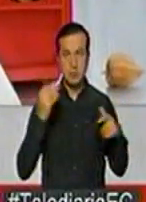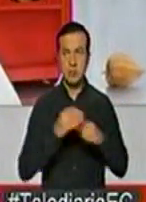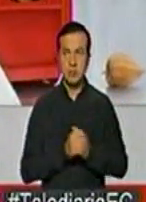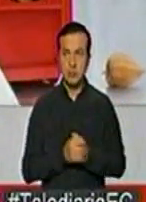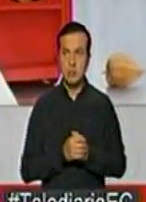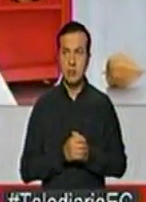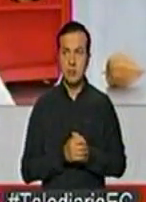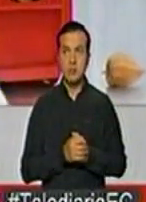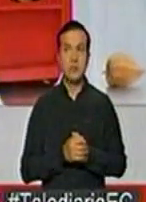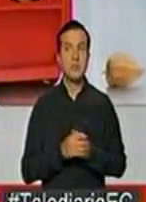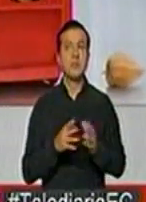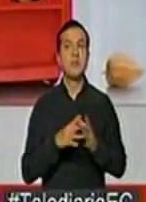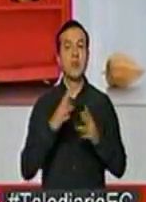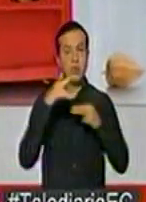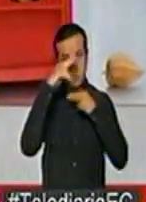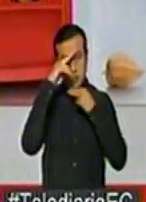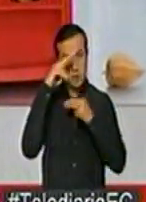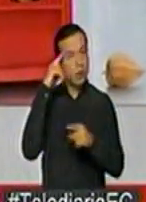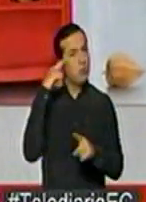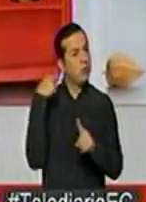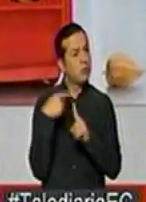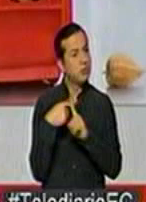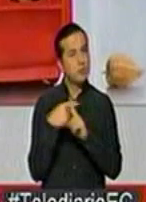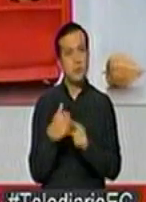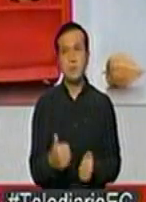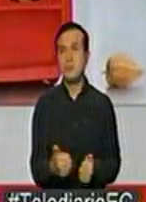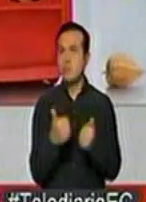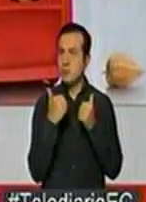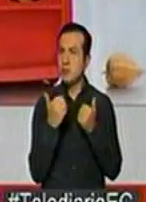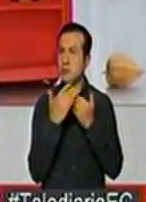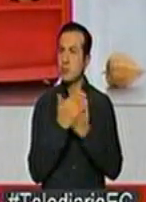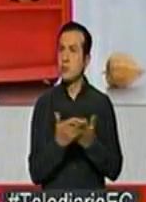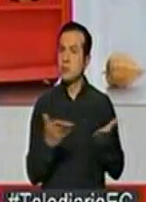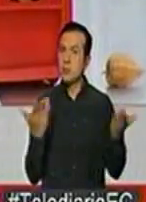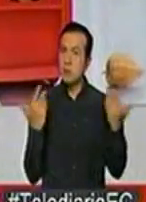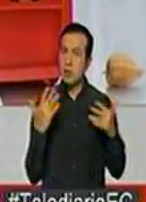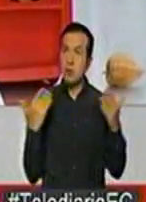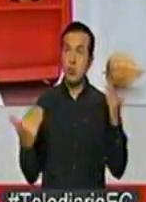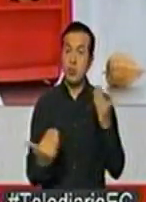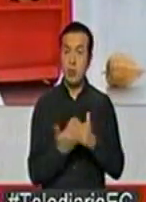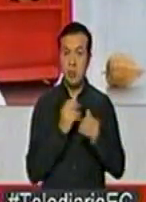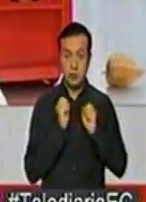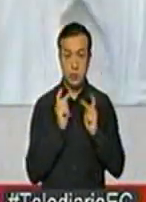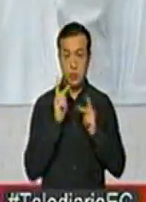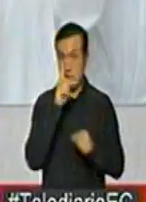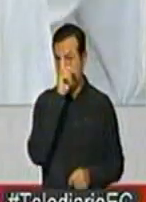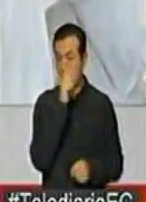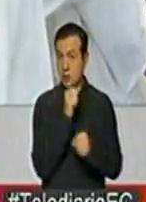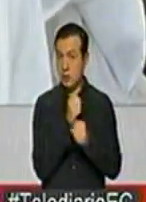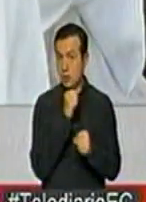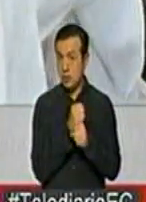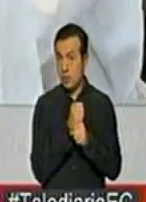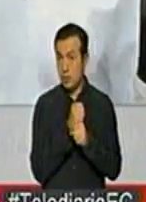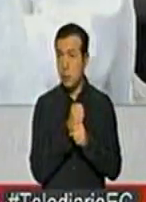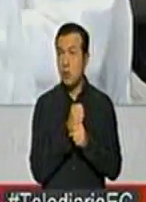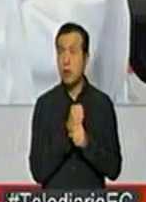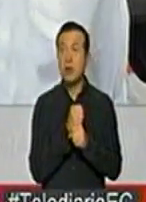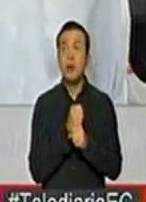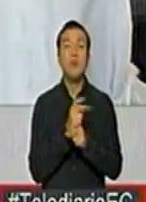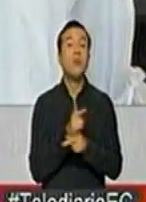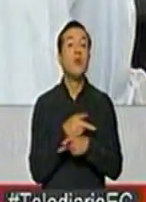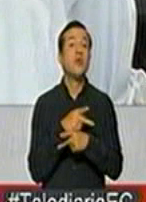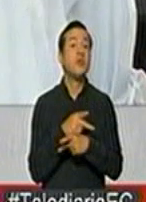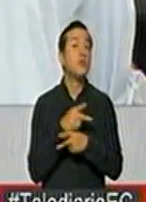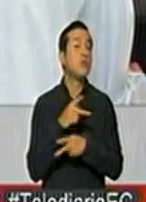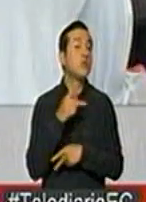es una gran noticia para todos porque realmente con esto vamos a generar nuevas oportunidades de trabajo. La responsable de la cadena de producción